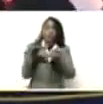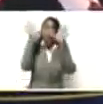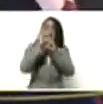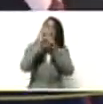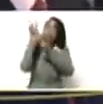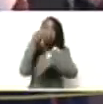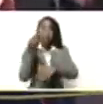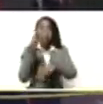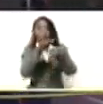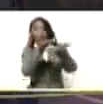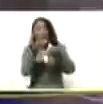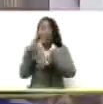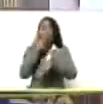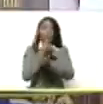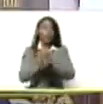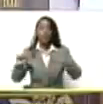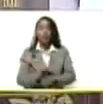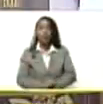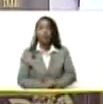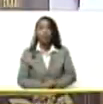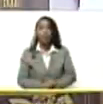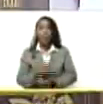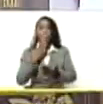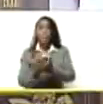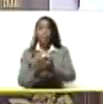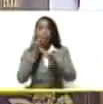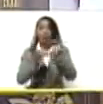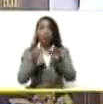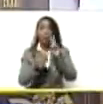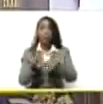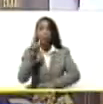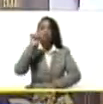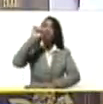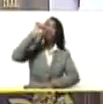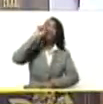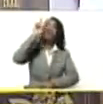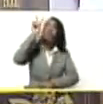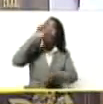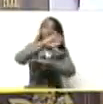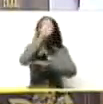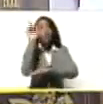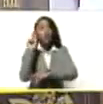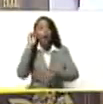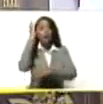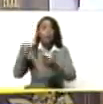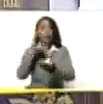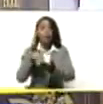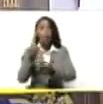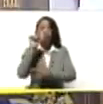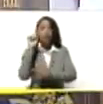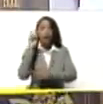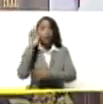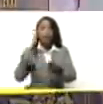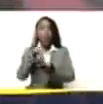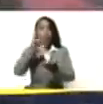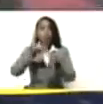la haya he estado estudiando el comportamiento de la pandemia en venezuela'